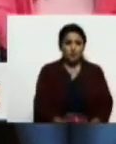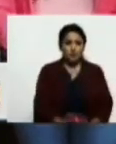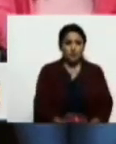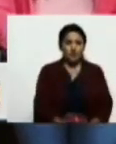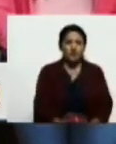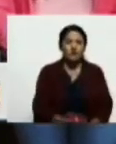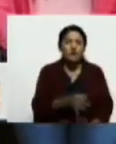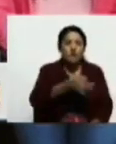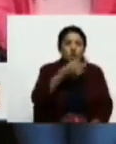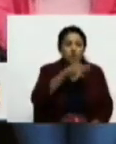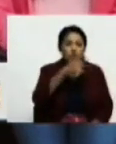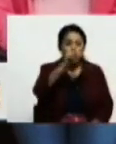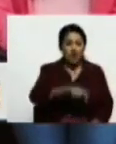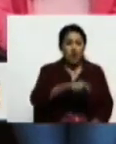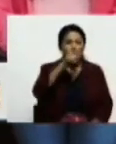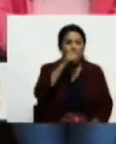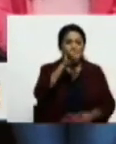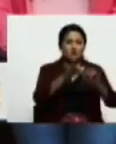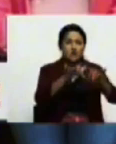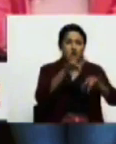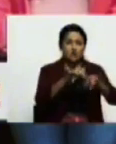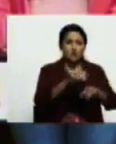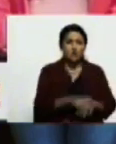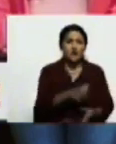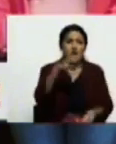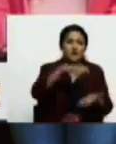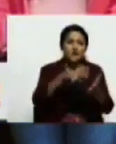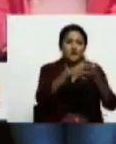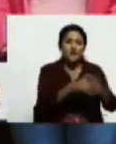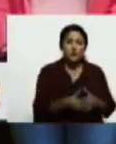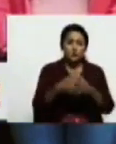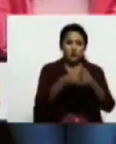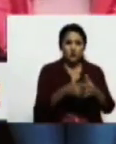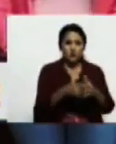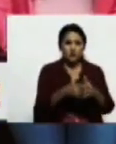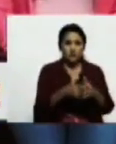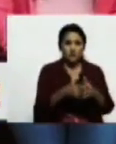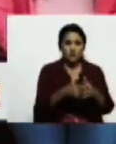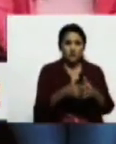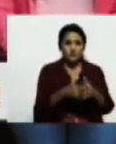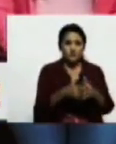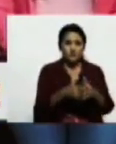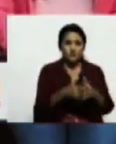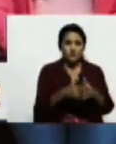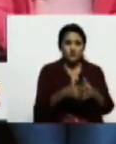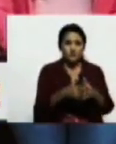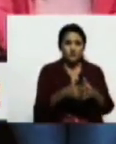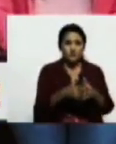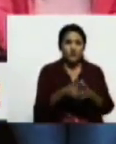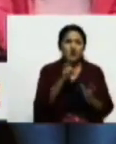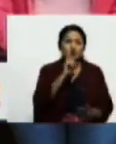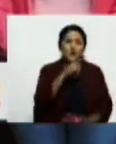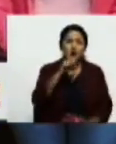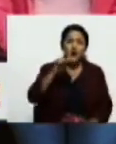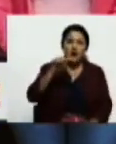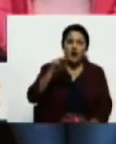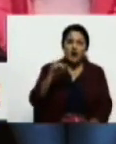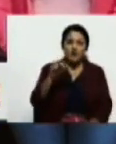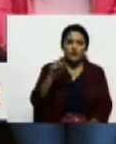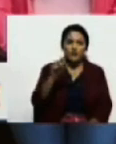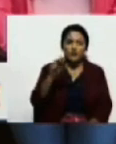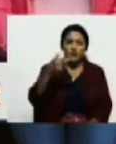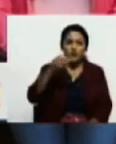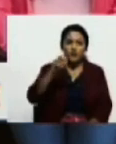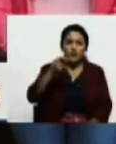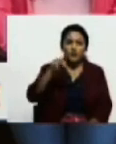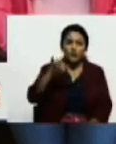que hiciera el secretario de Estado de los Estados Unidos de América, Anthony Blinken, y el